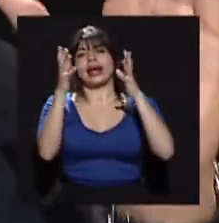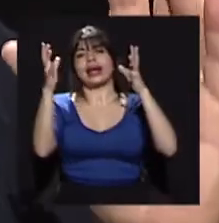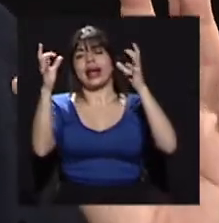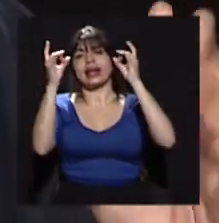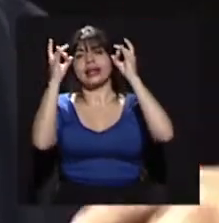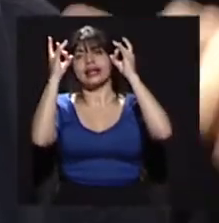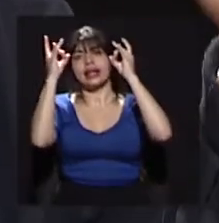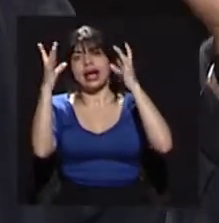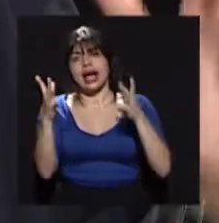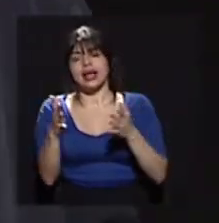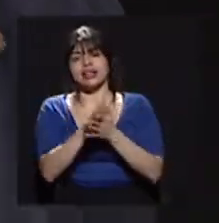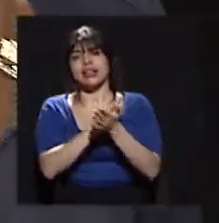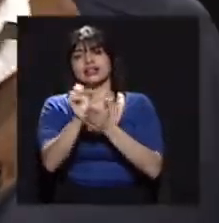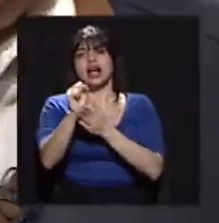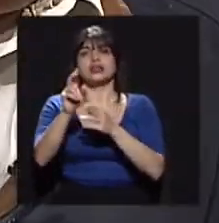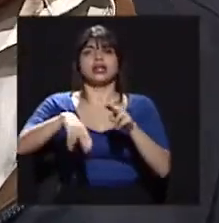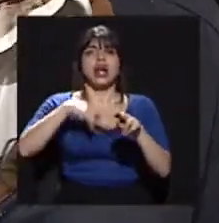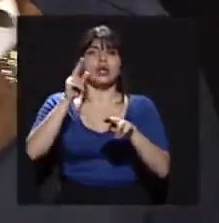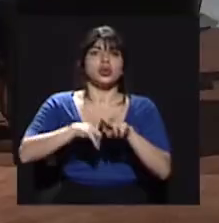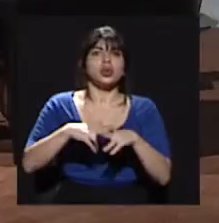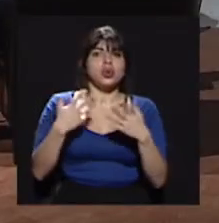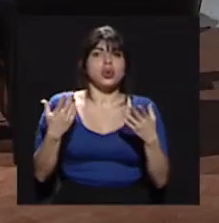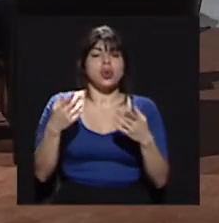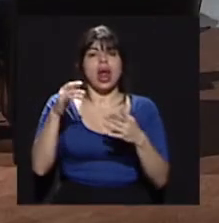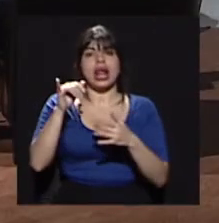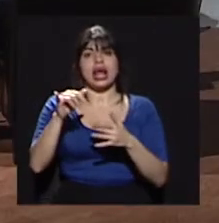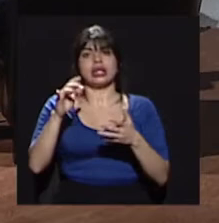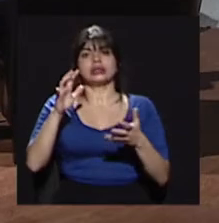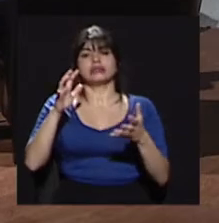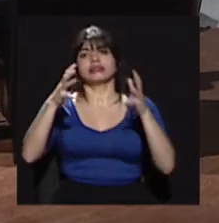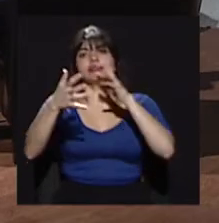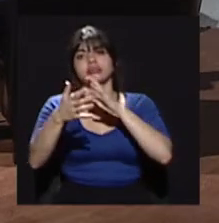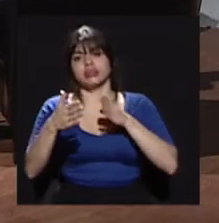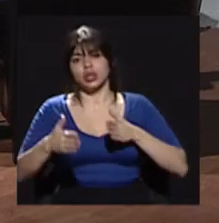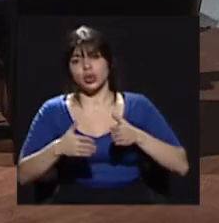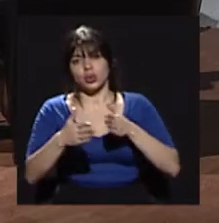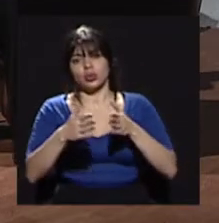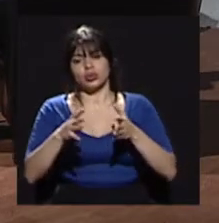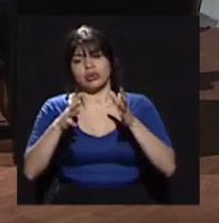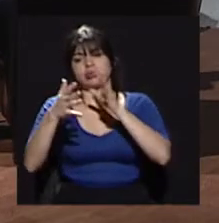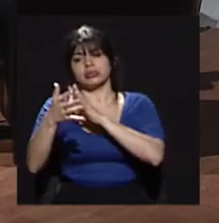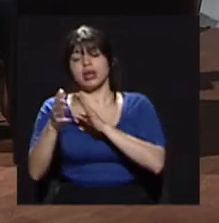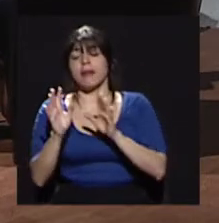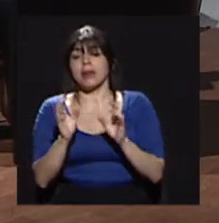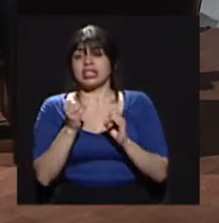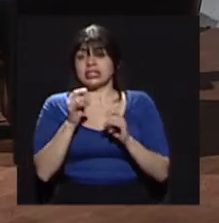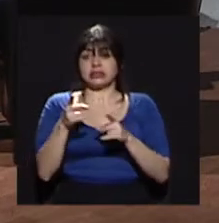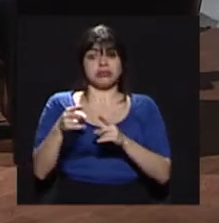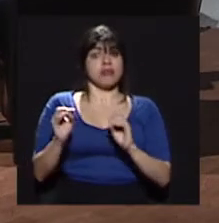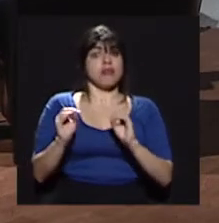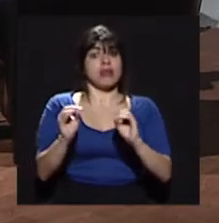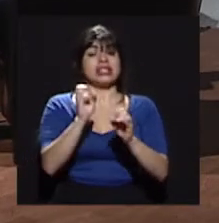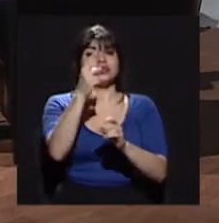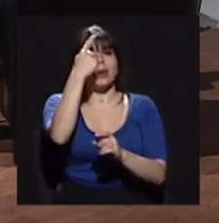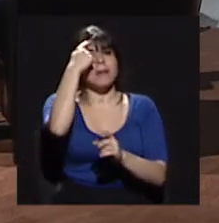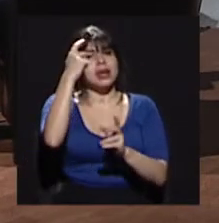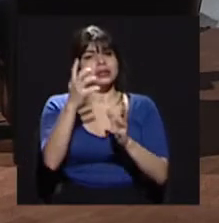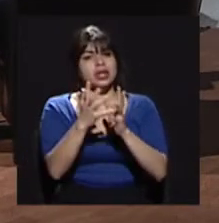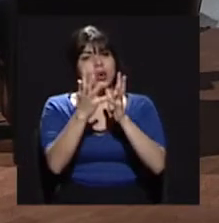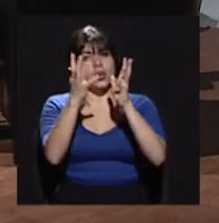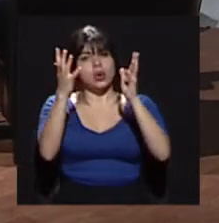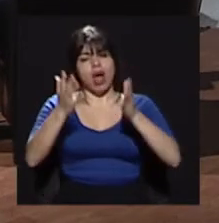un gran desastre natural una cosa sí que nos saque del curso pero si usted piensa otra vez un gran transatlántico